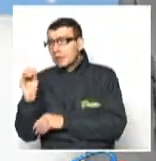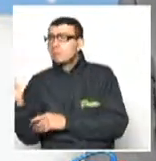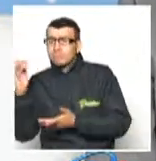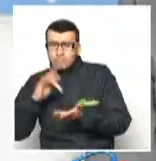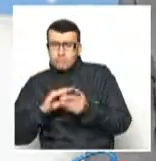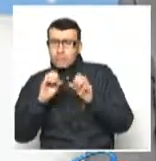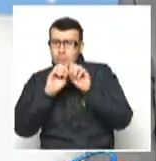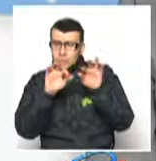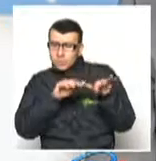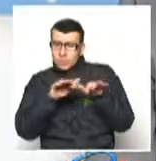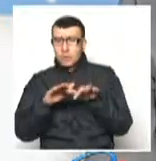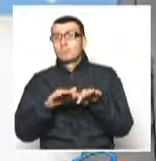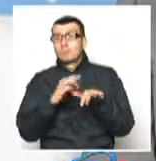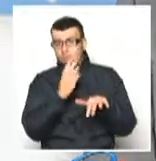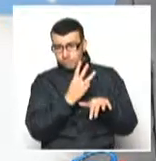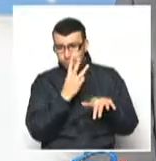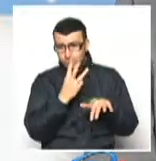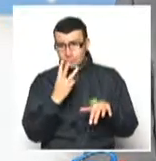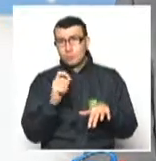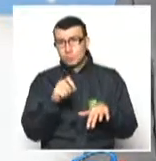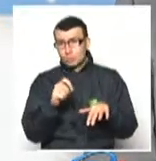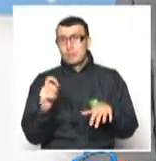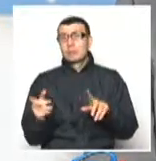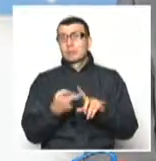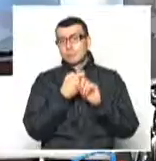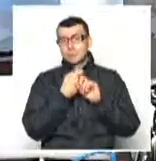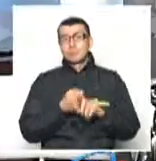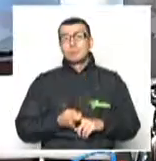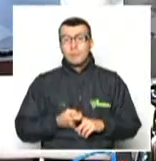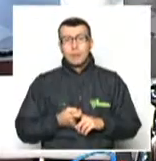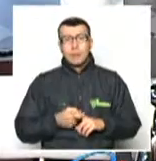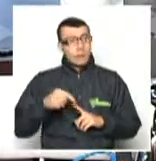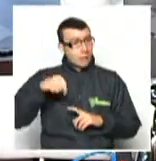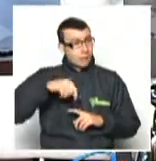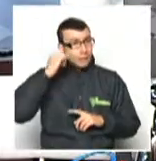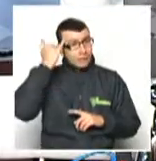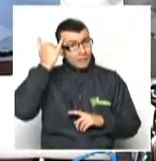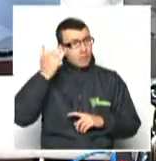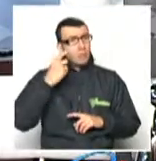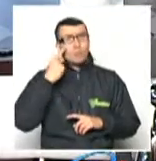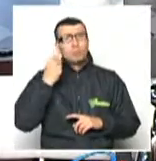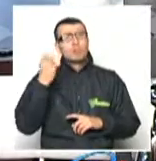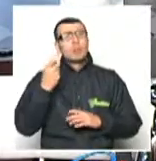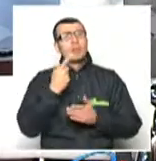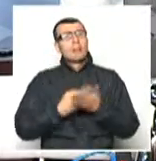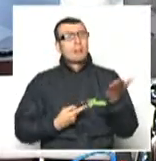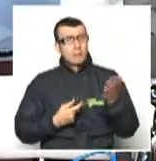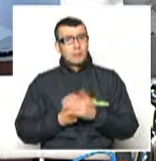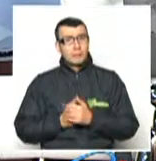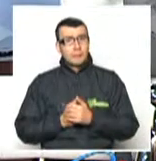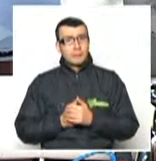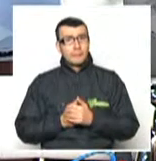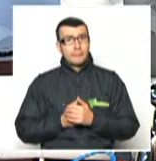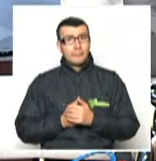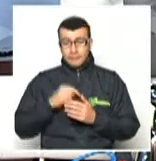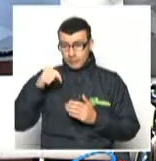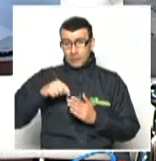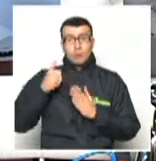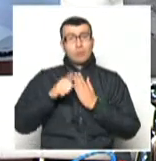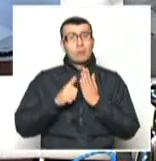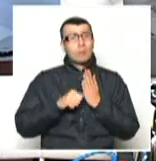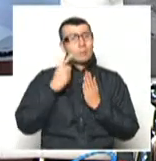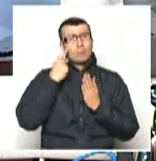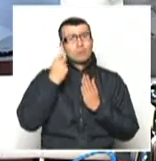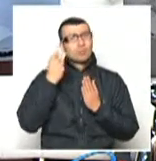www.nomasprotesisdentales.com, y ahí encuentra los teléfonos de todas las clínicas nuestras. La idea, lo que estamos buscando con este programa es que la